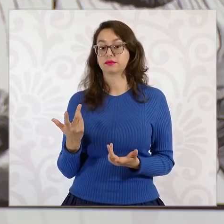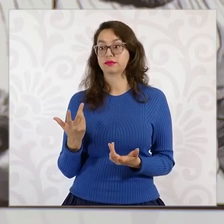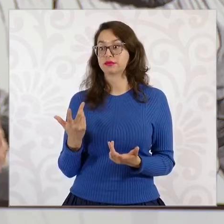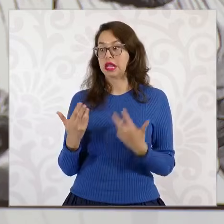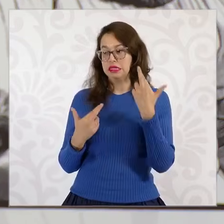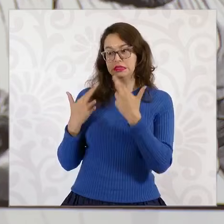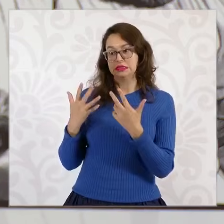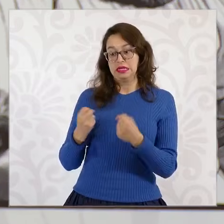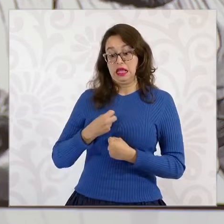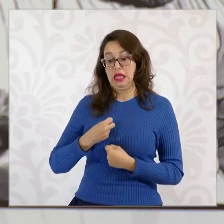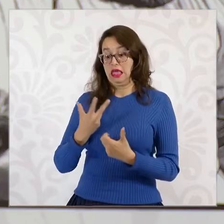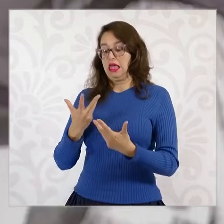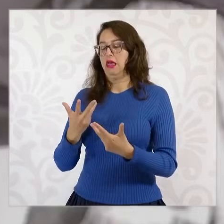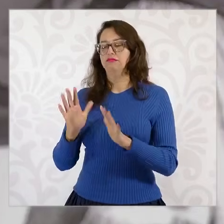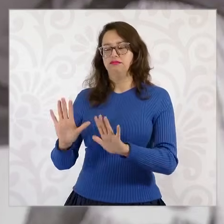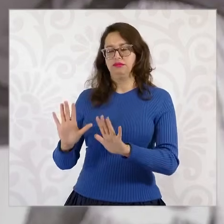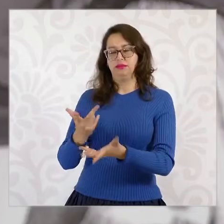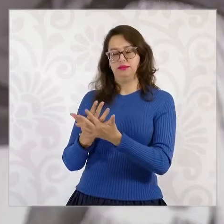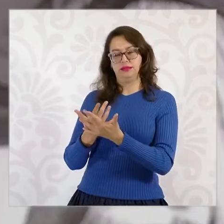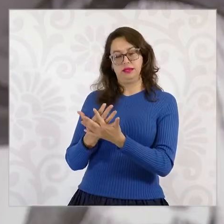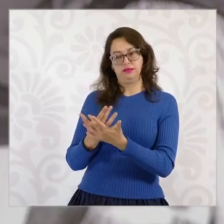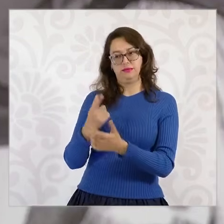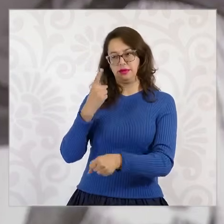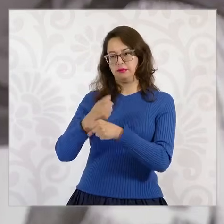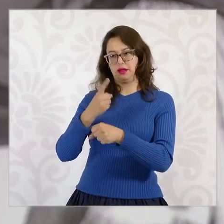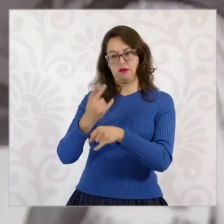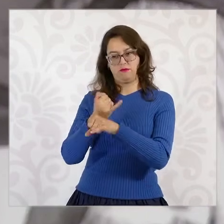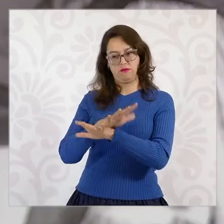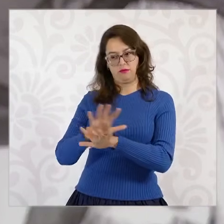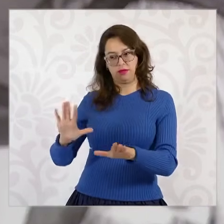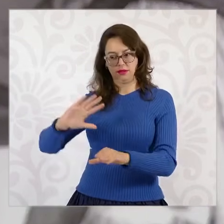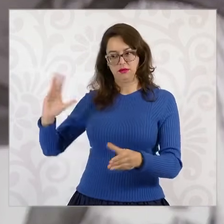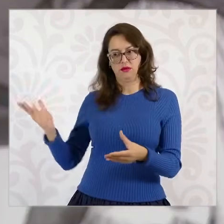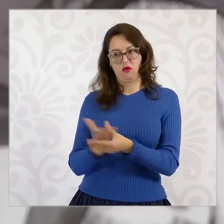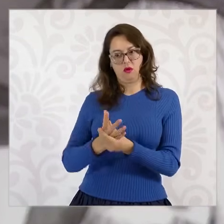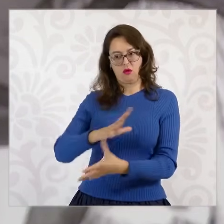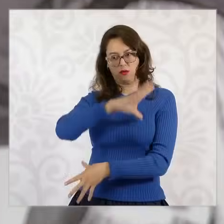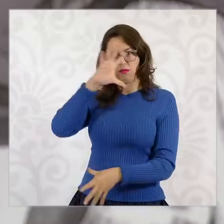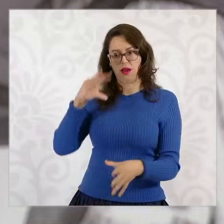manifestarme hasta no tener toda la información. Evidentemente,